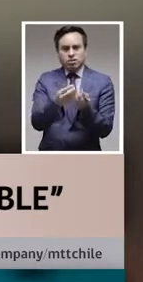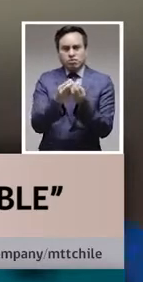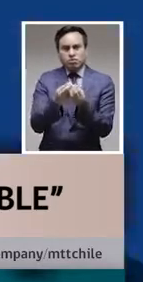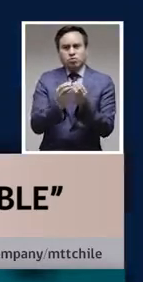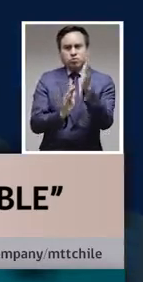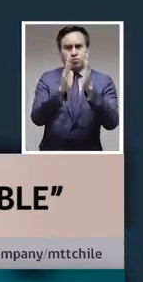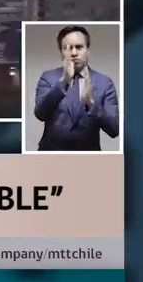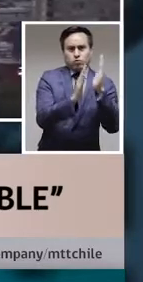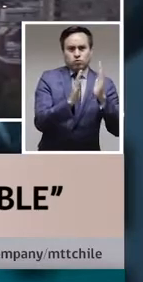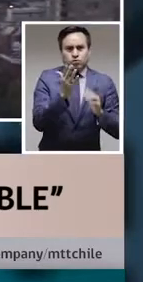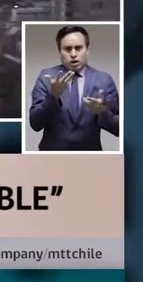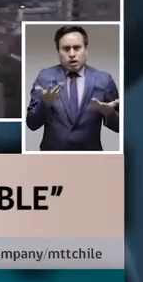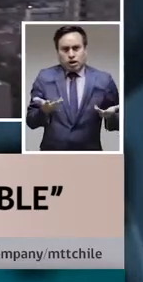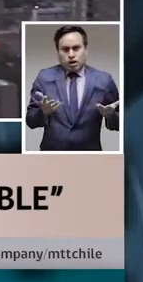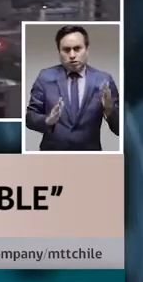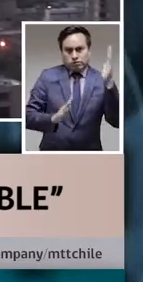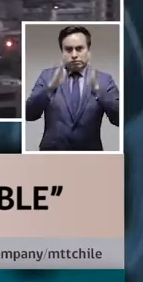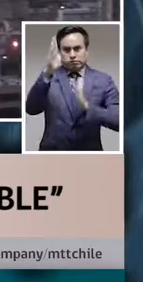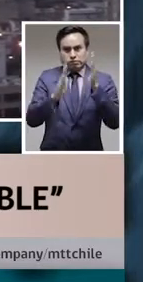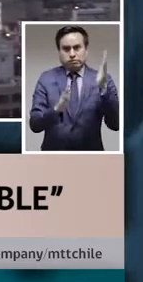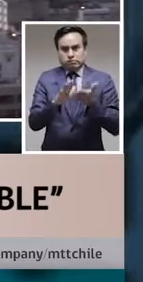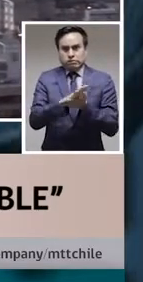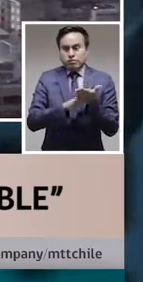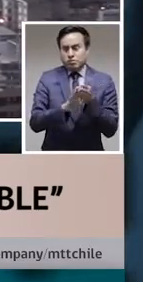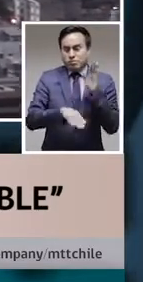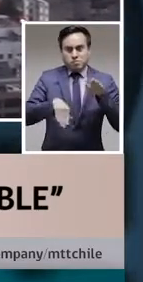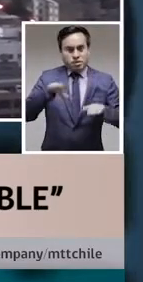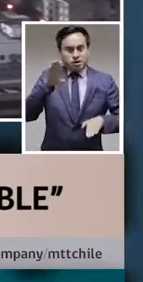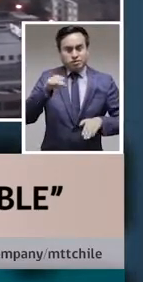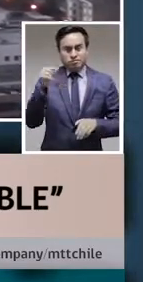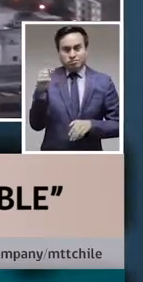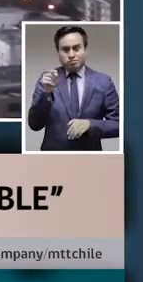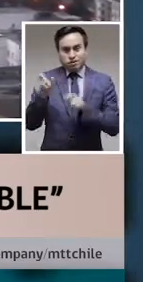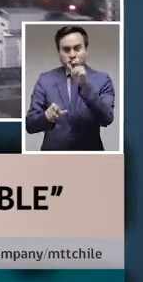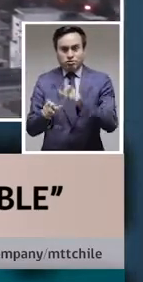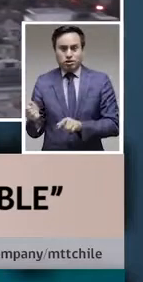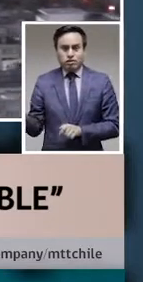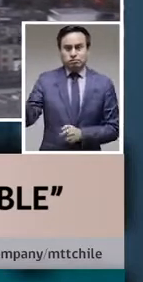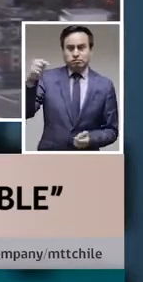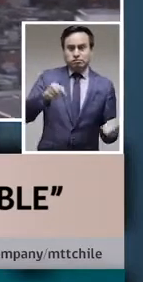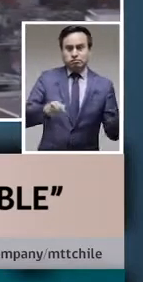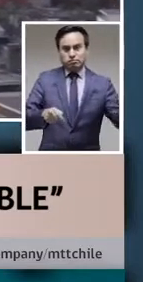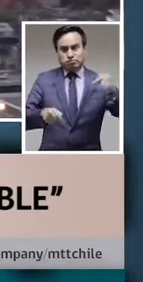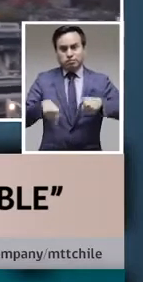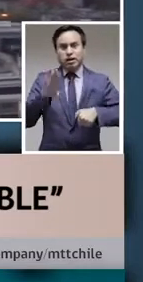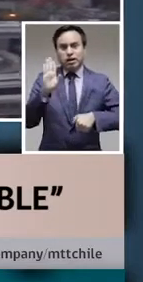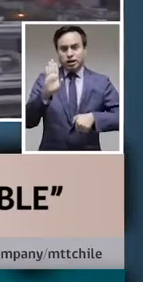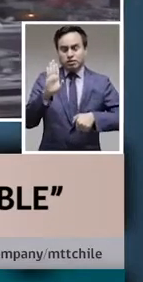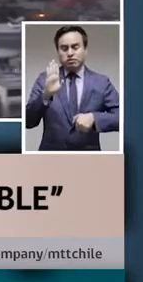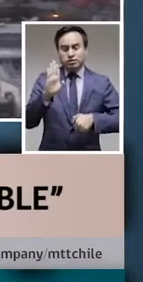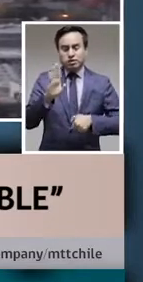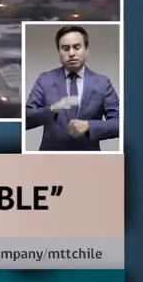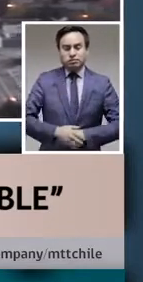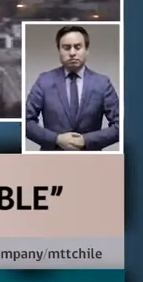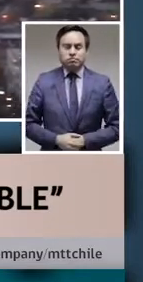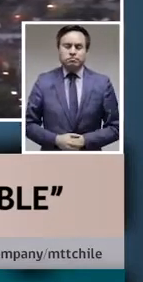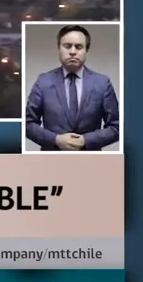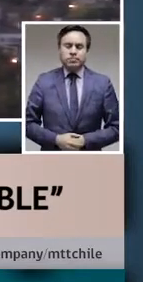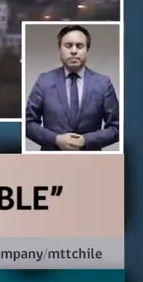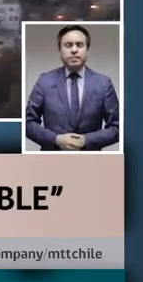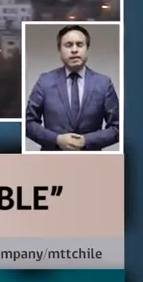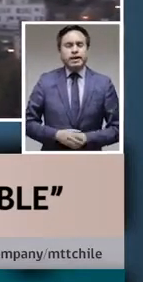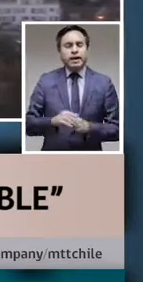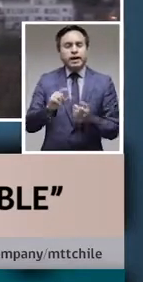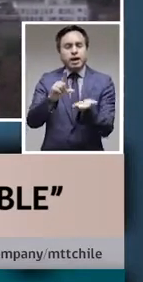las que tenemos y que cada vez más las personas se localizan en áreas urbanas,